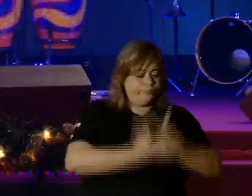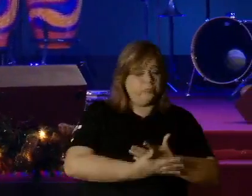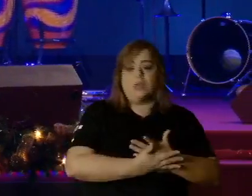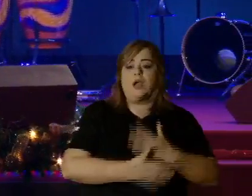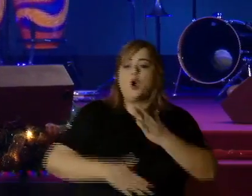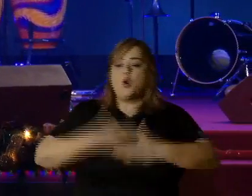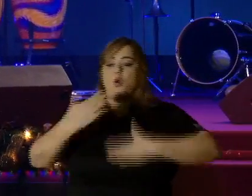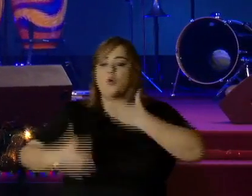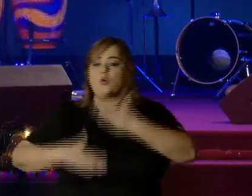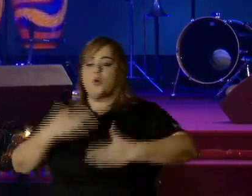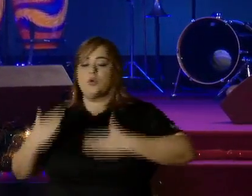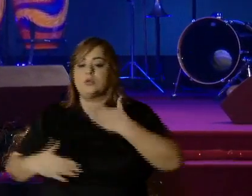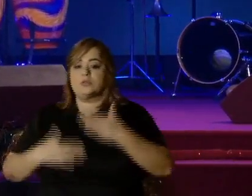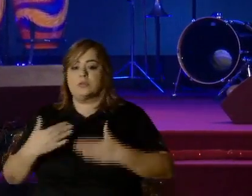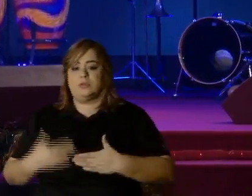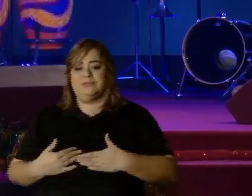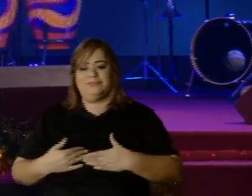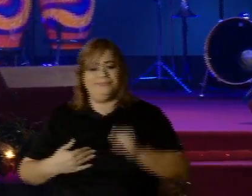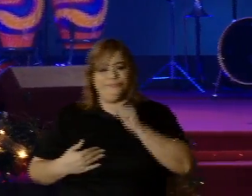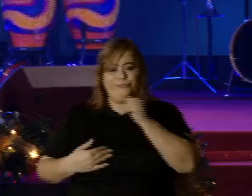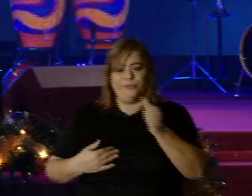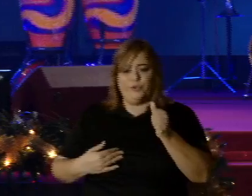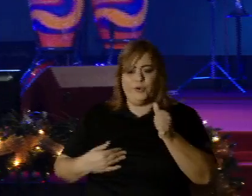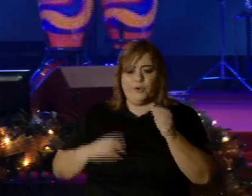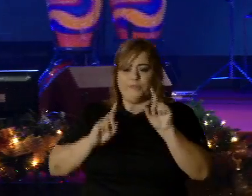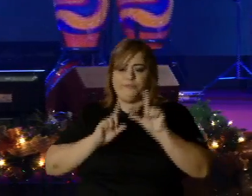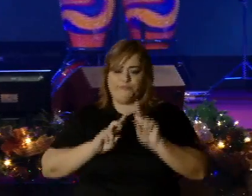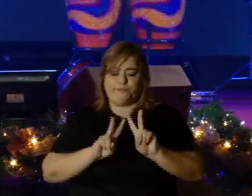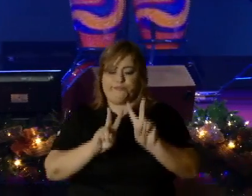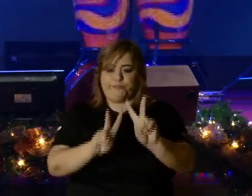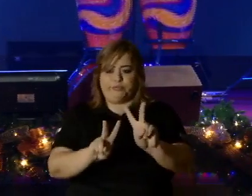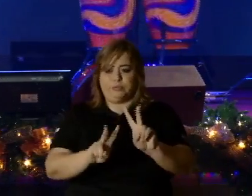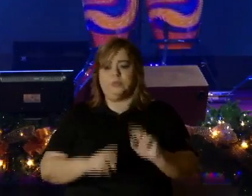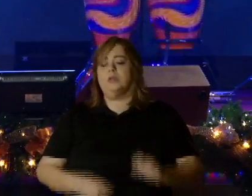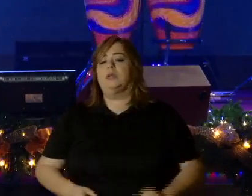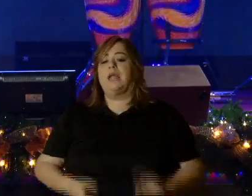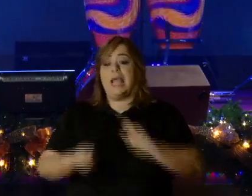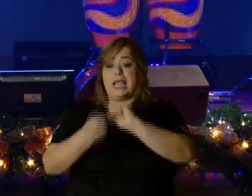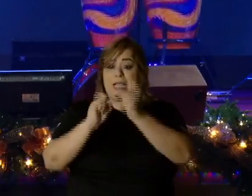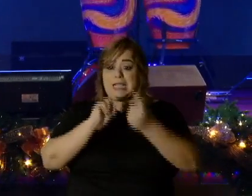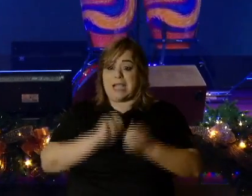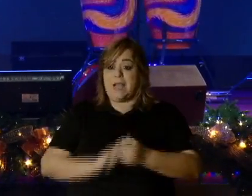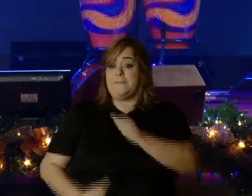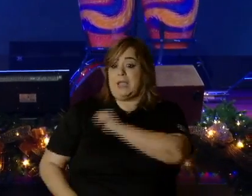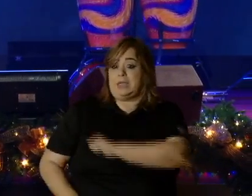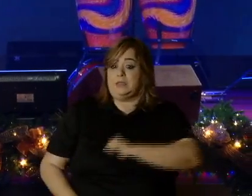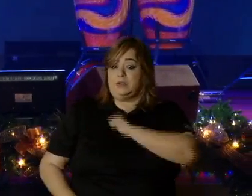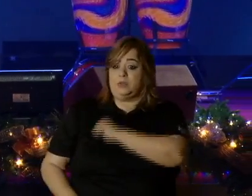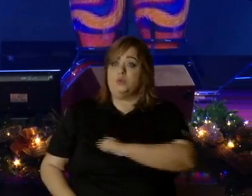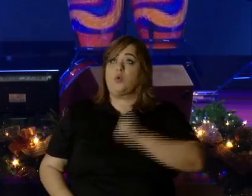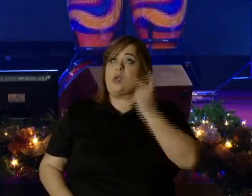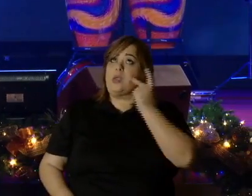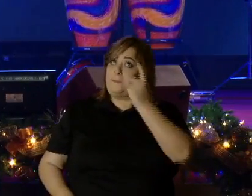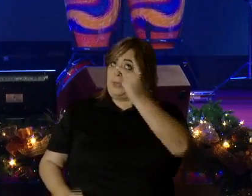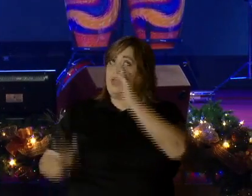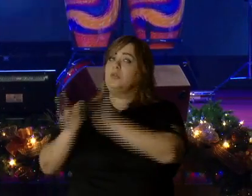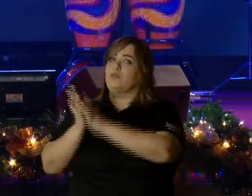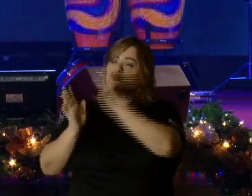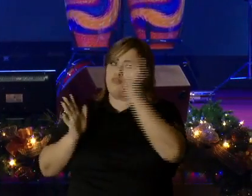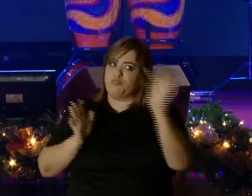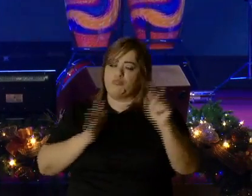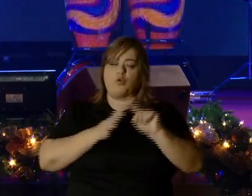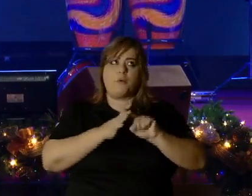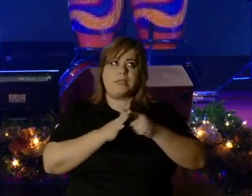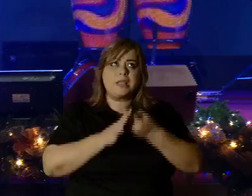gozo, aleluya. En lugar de luto, cambia tu actitud y verás su gloria. Comienza a creer y verás